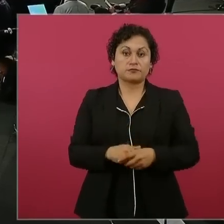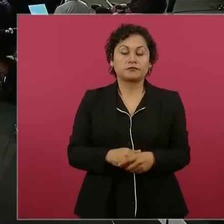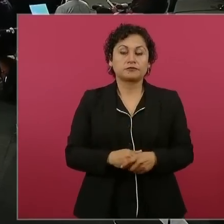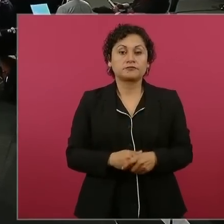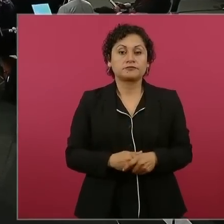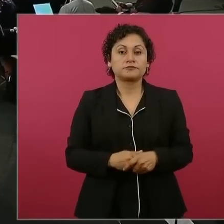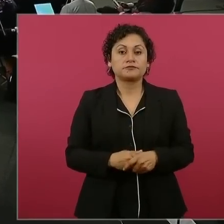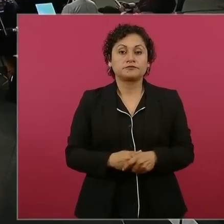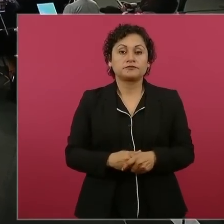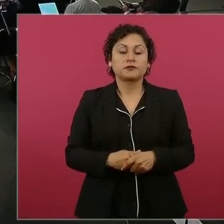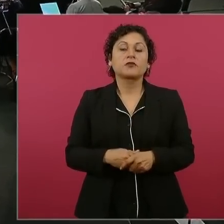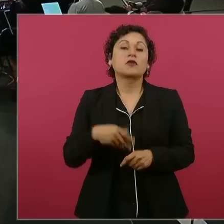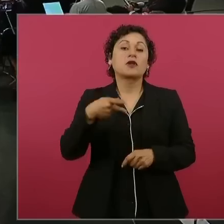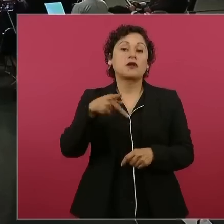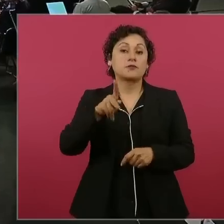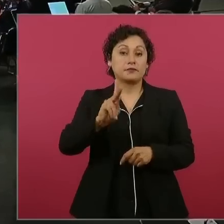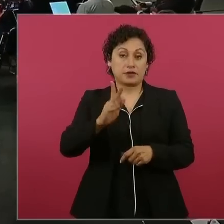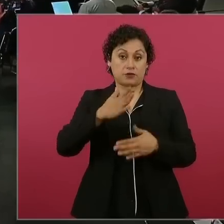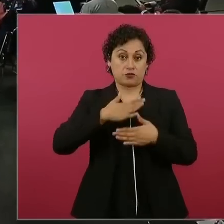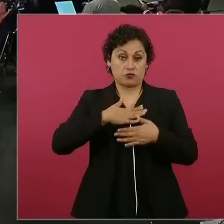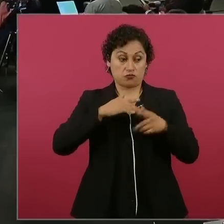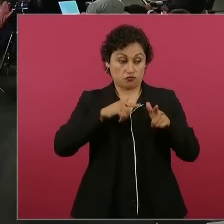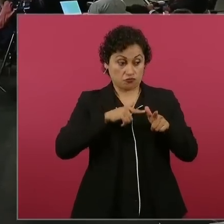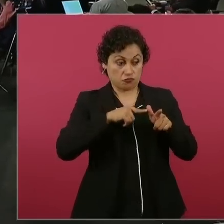y continúo